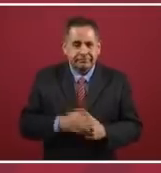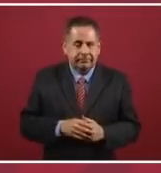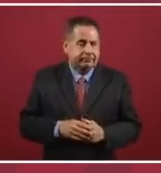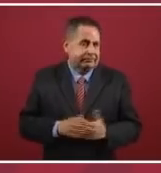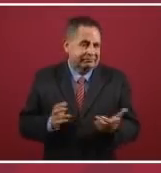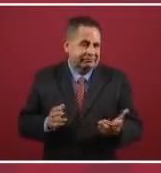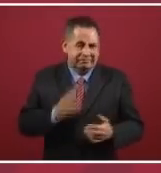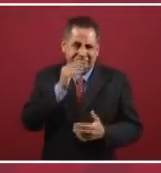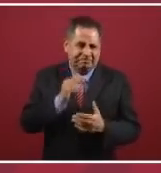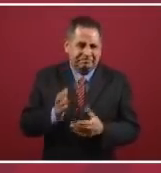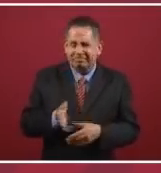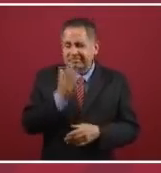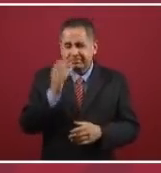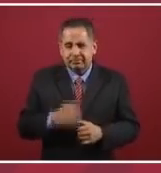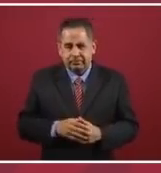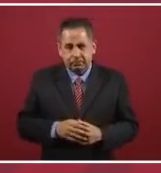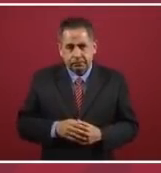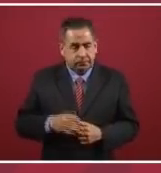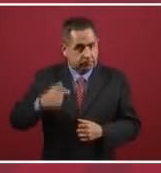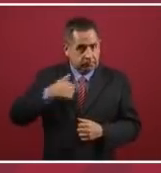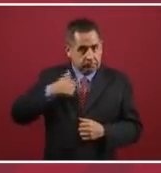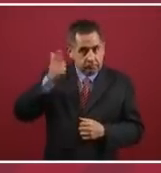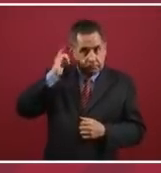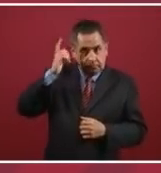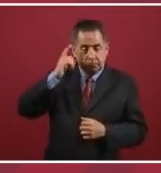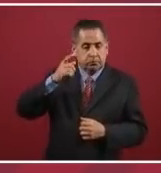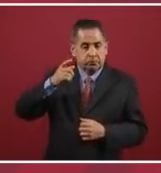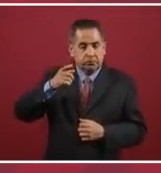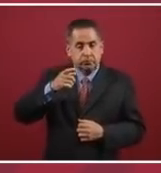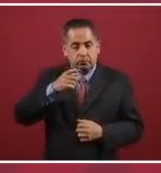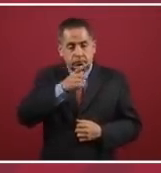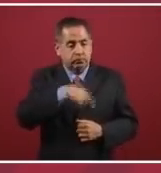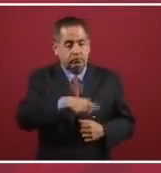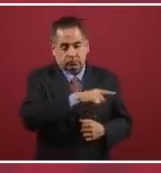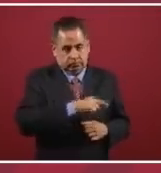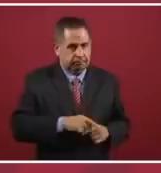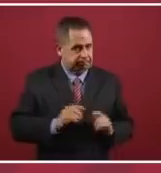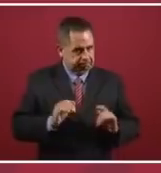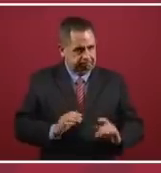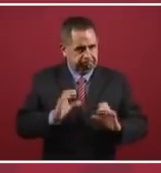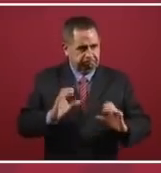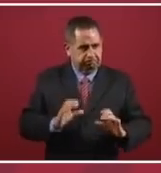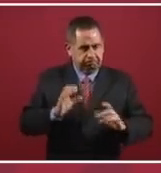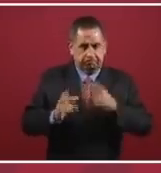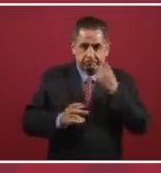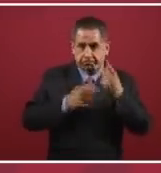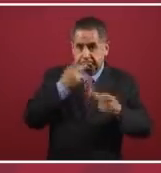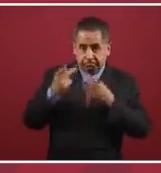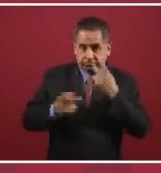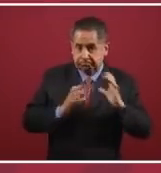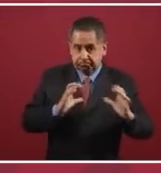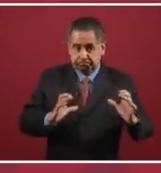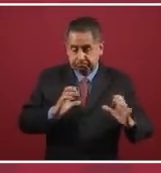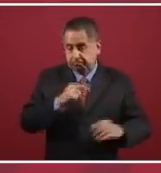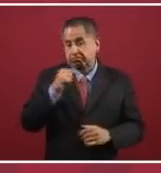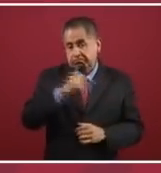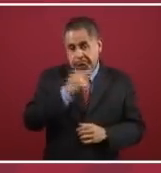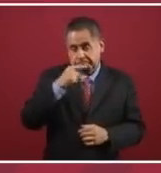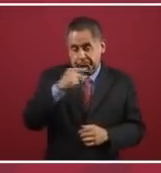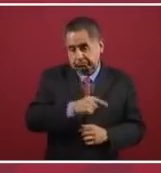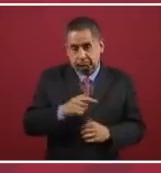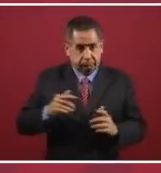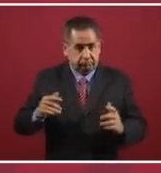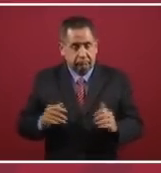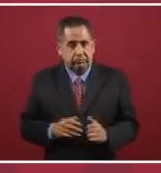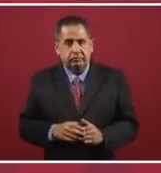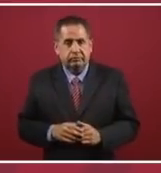legalmente. Yo espero que ellos sean más cuidadosos en sus análisis,